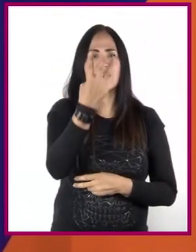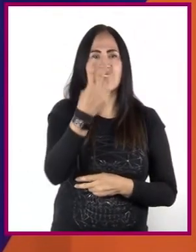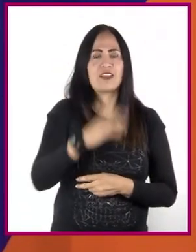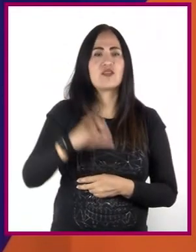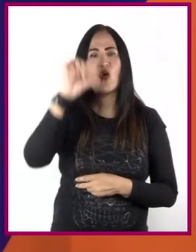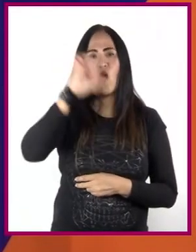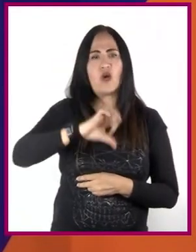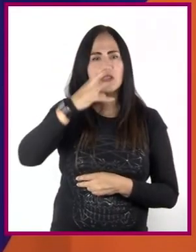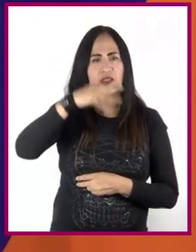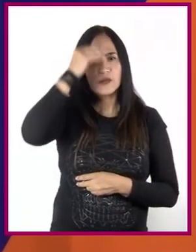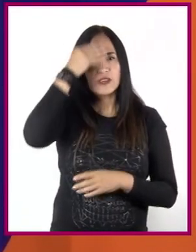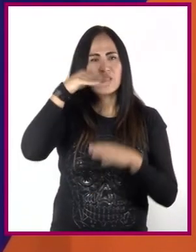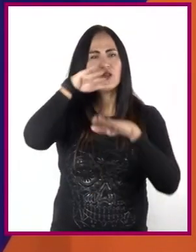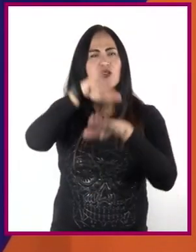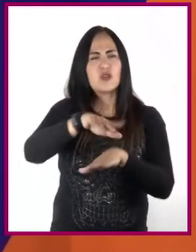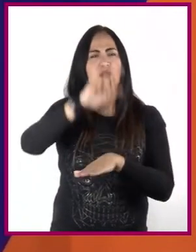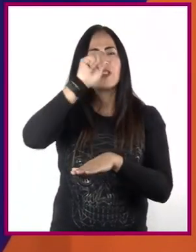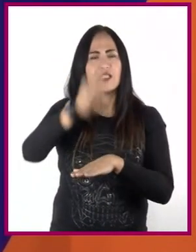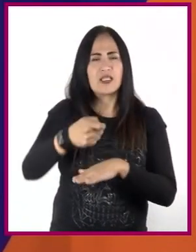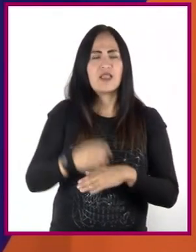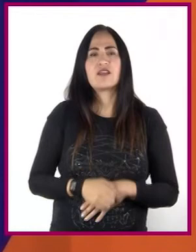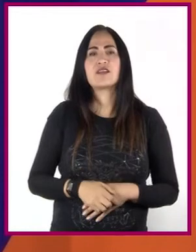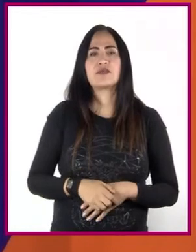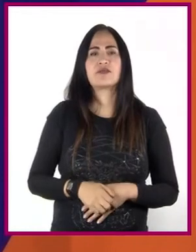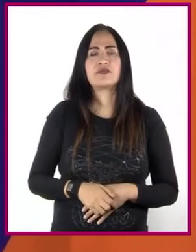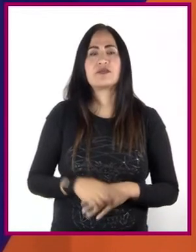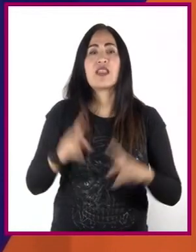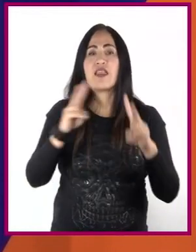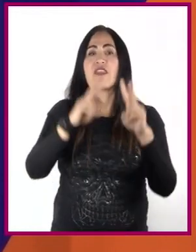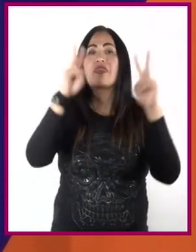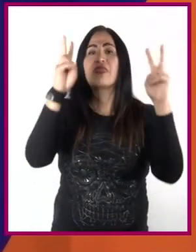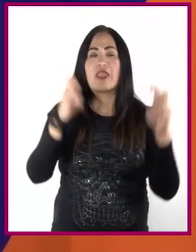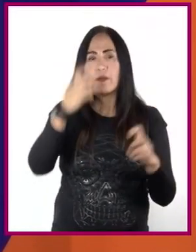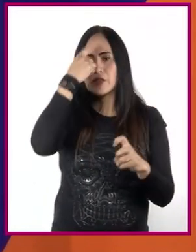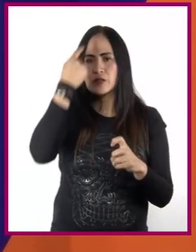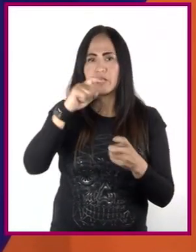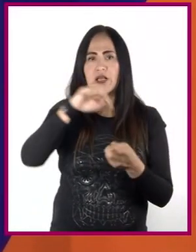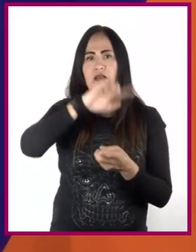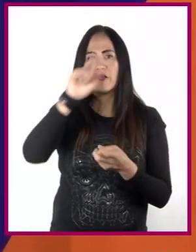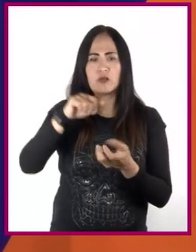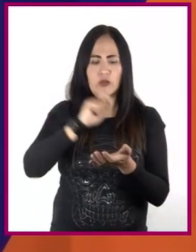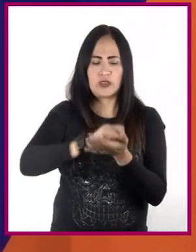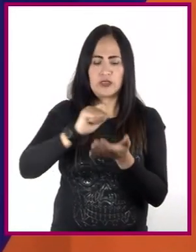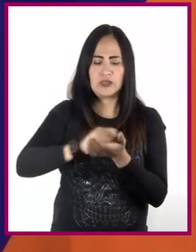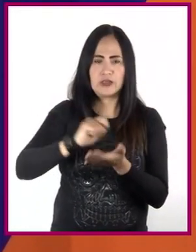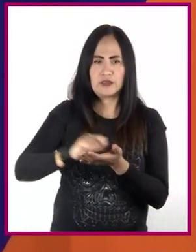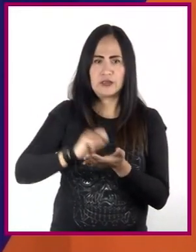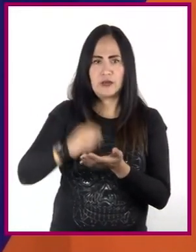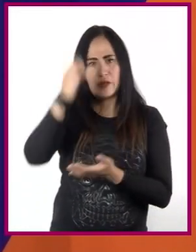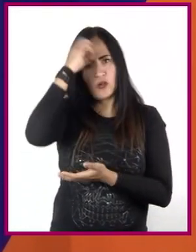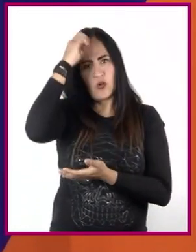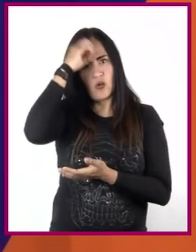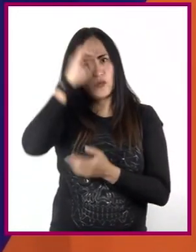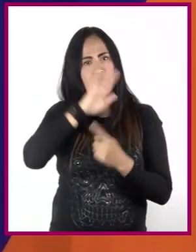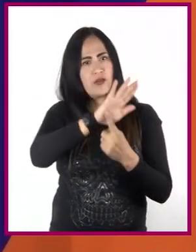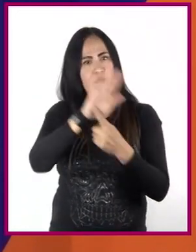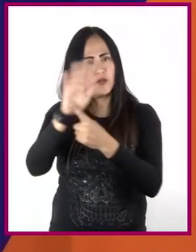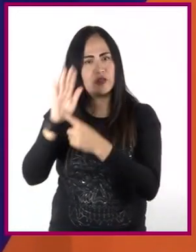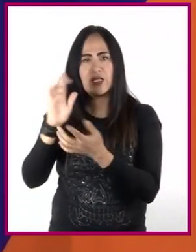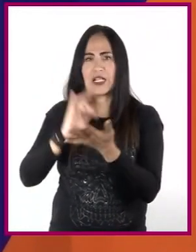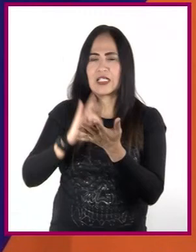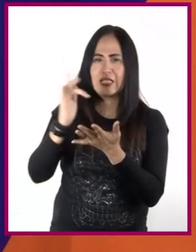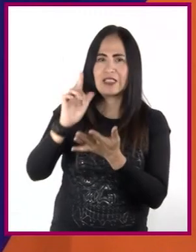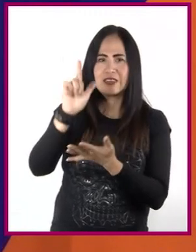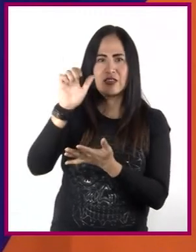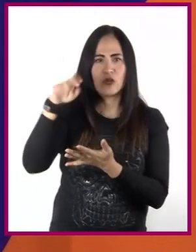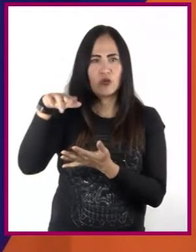aprendido sobre cómo utilizar adecuadamente temas para opinar. Manifestamos nuestro agradecimiento a Luna